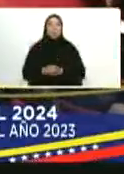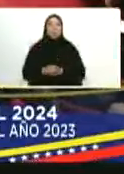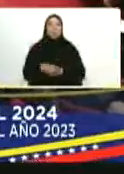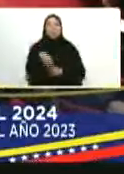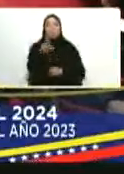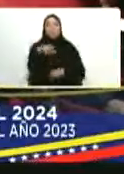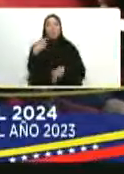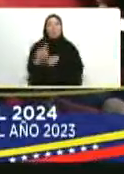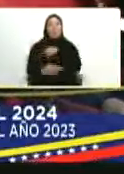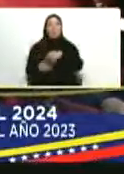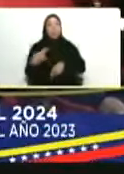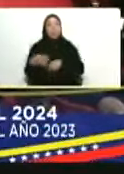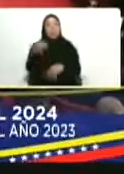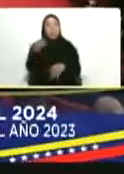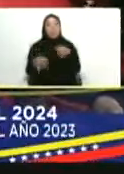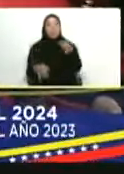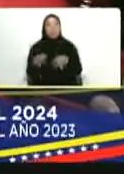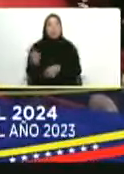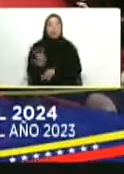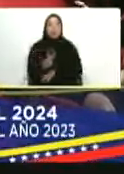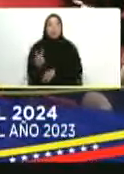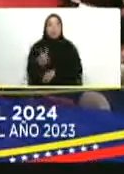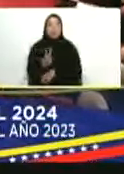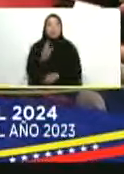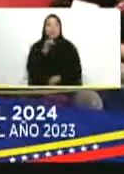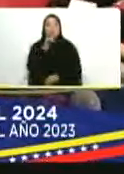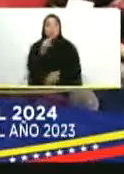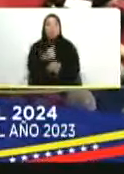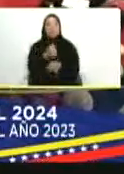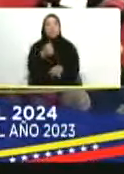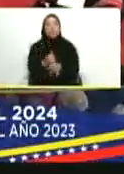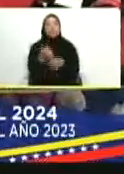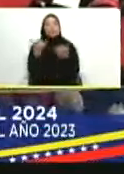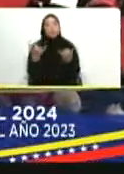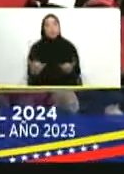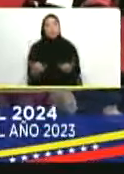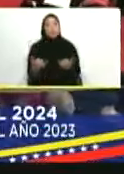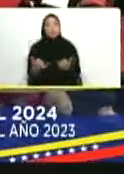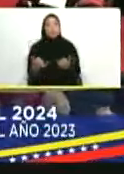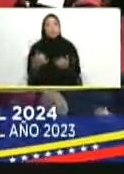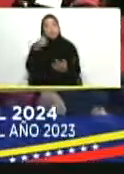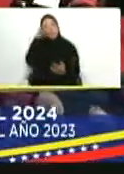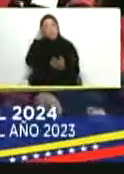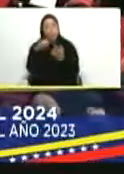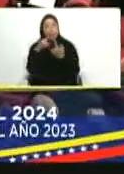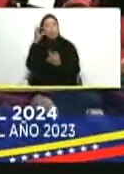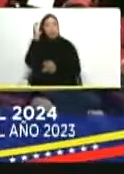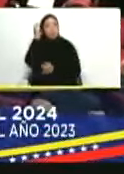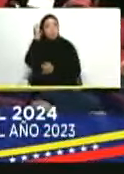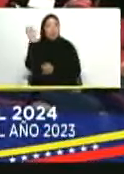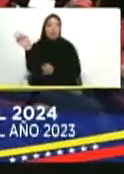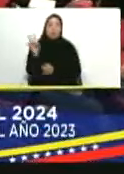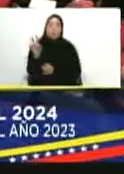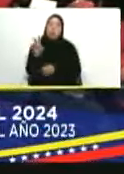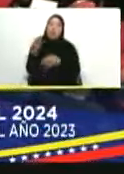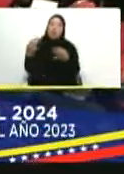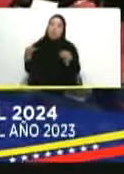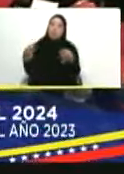la revolución judicial de Venezuela para que la justicia llegue al hombre y a la mujer de a pie.